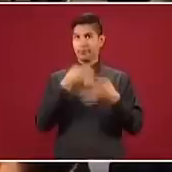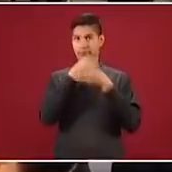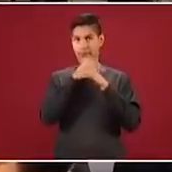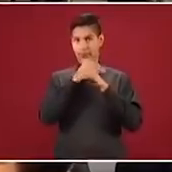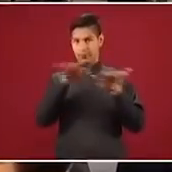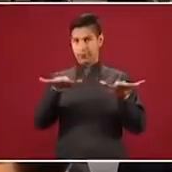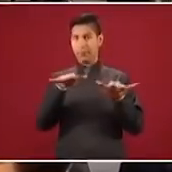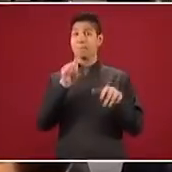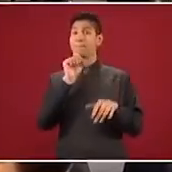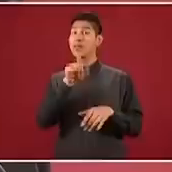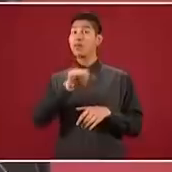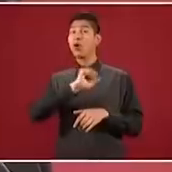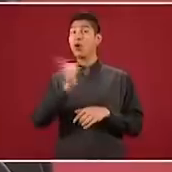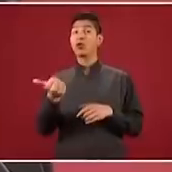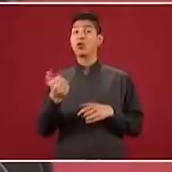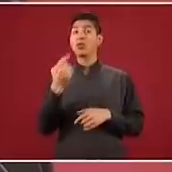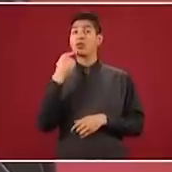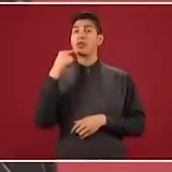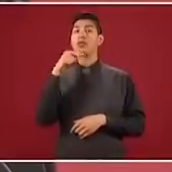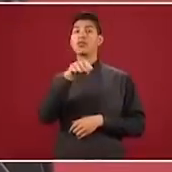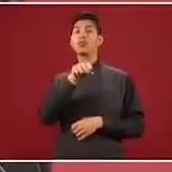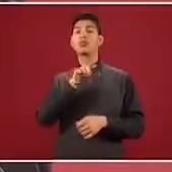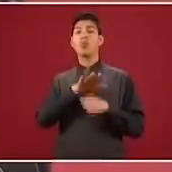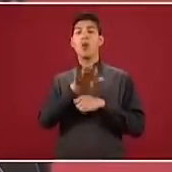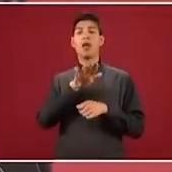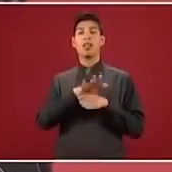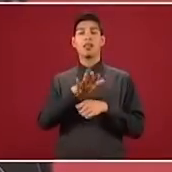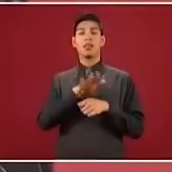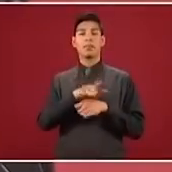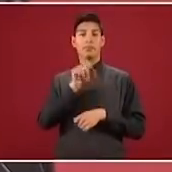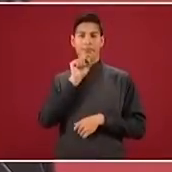la denuncia, pues ya quedó aquí